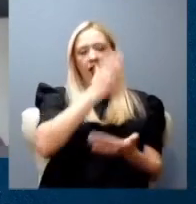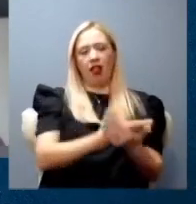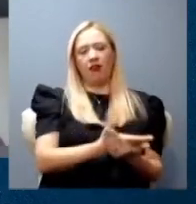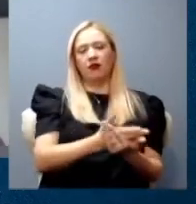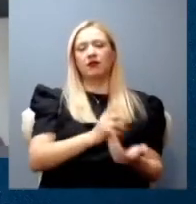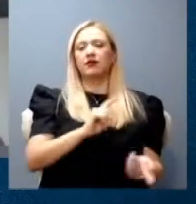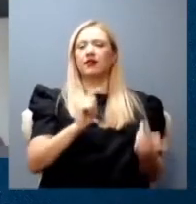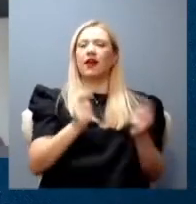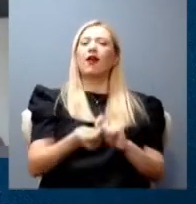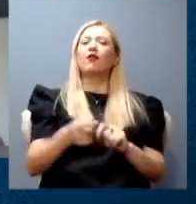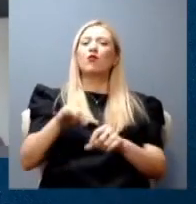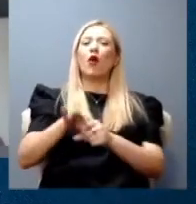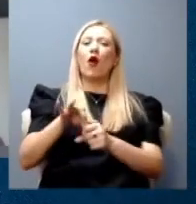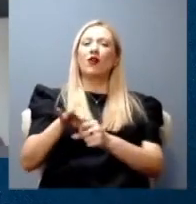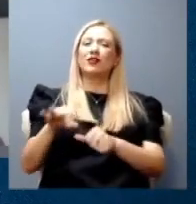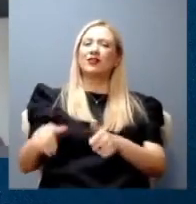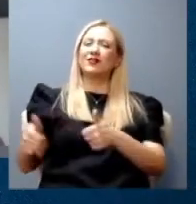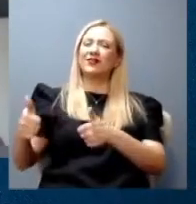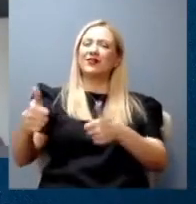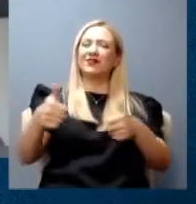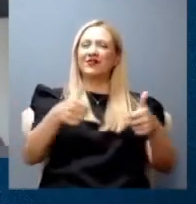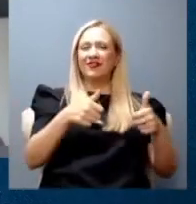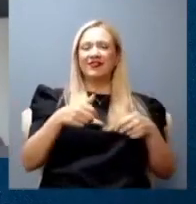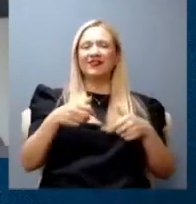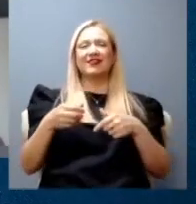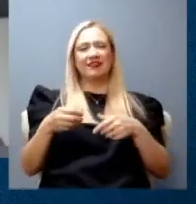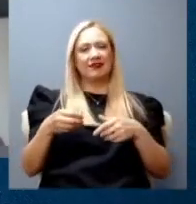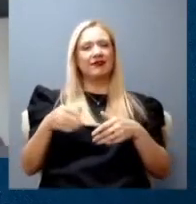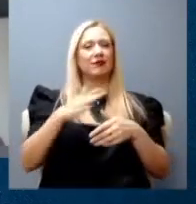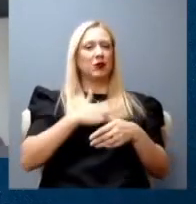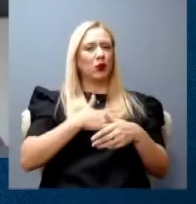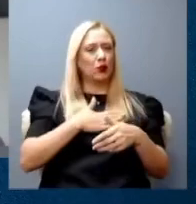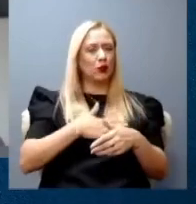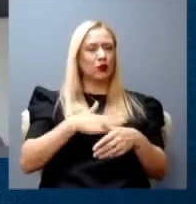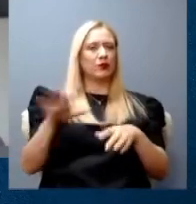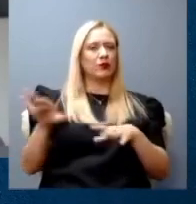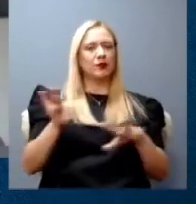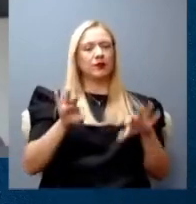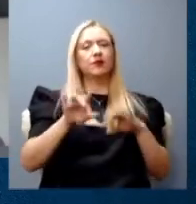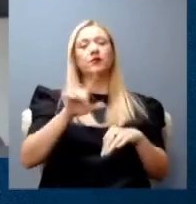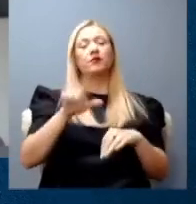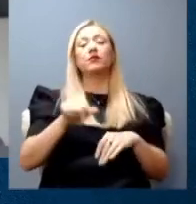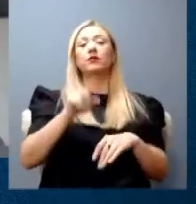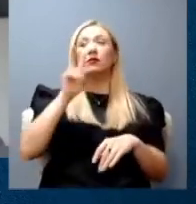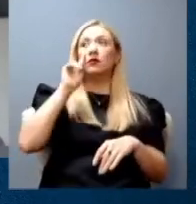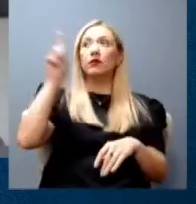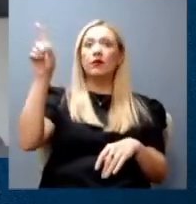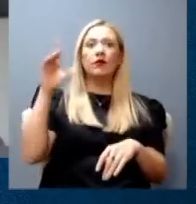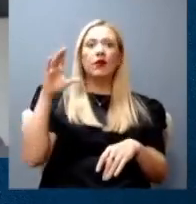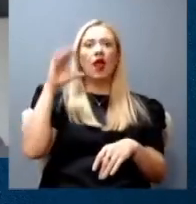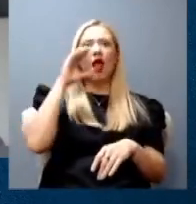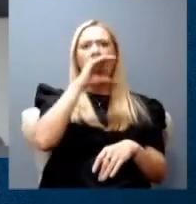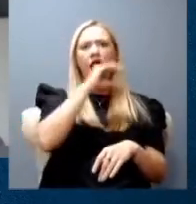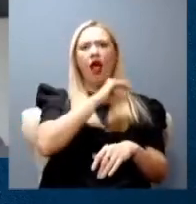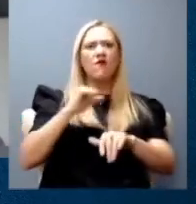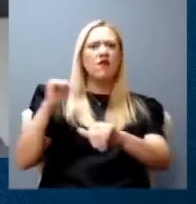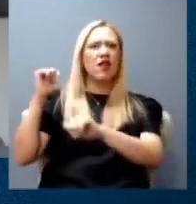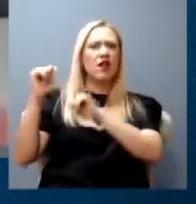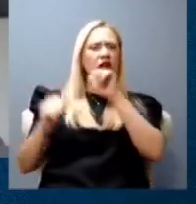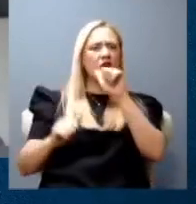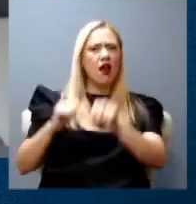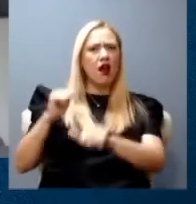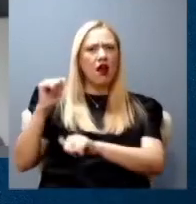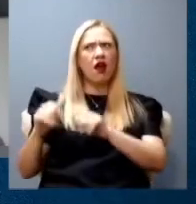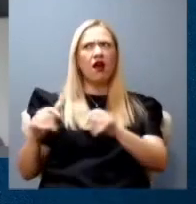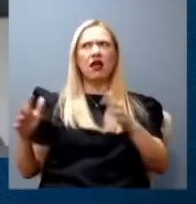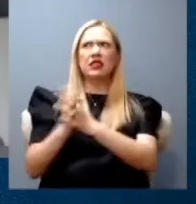concepto se traslada a otro contexto, que es el contexto africano y las guerras postcolonización y luego, digamos,